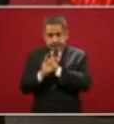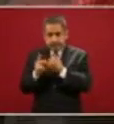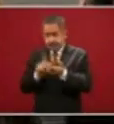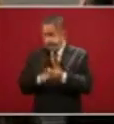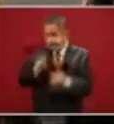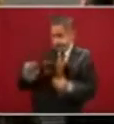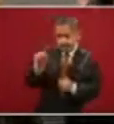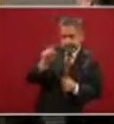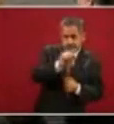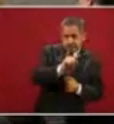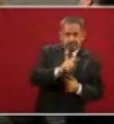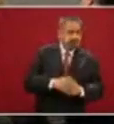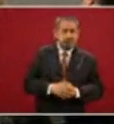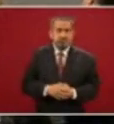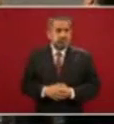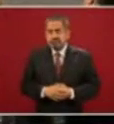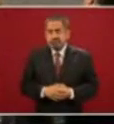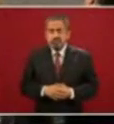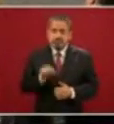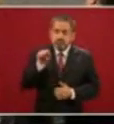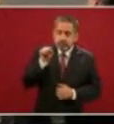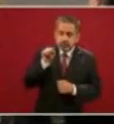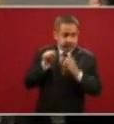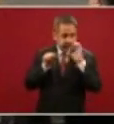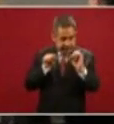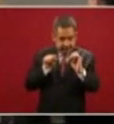no representa más de